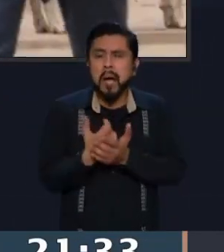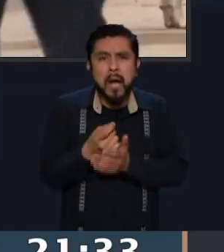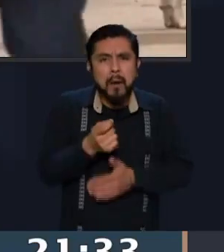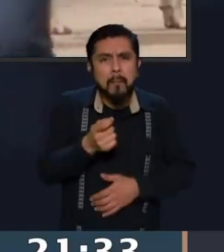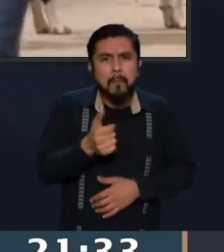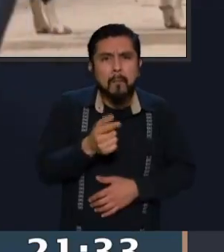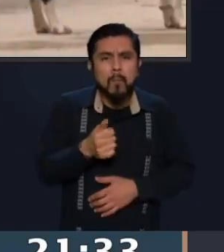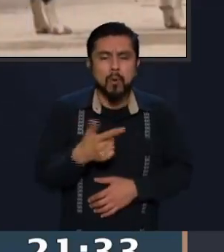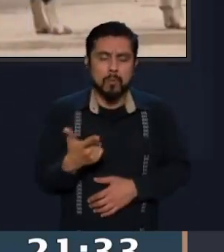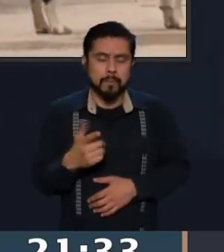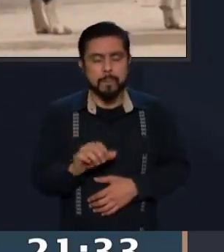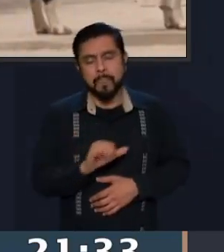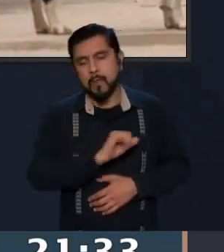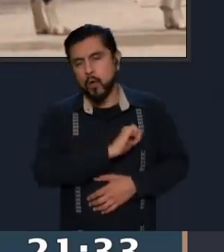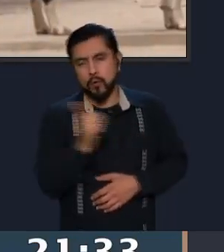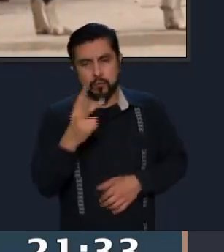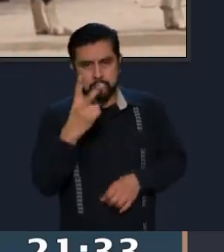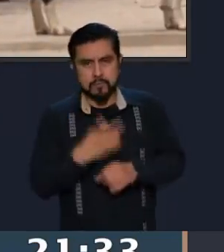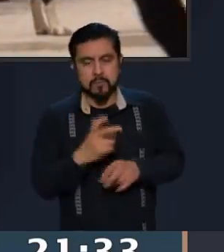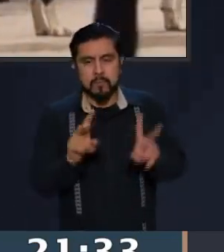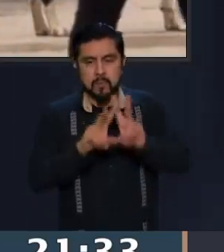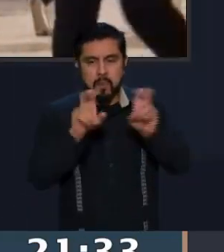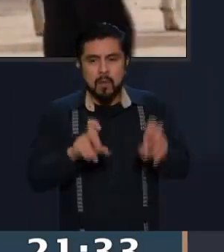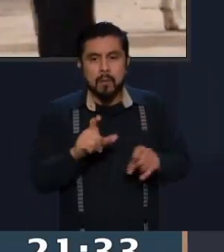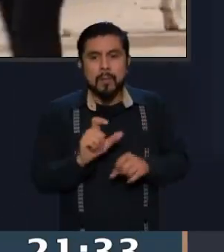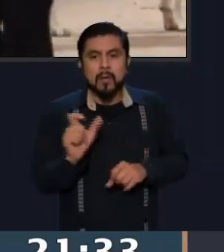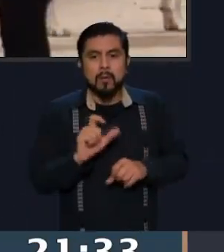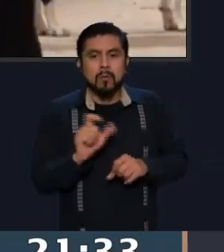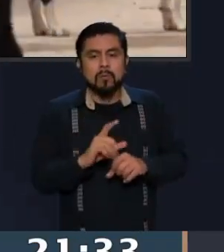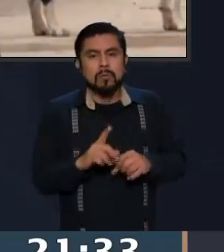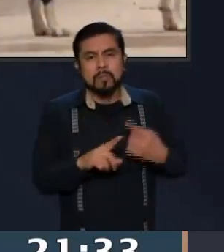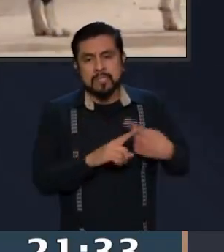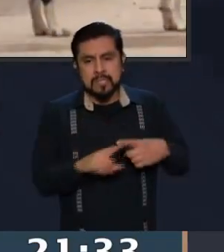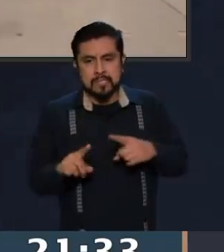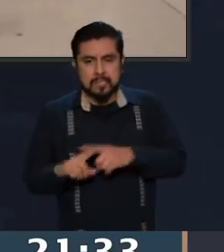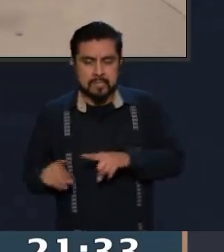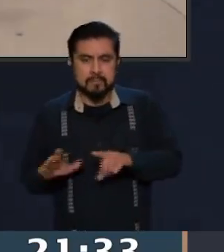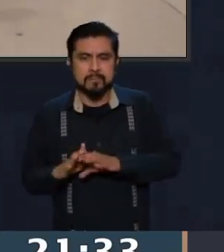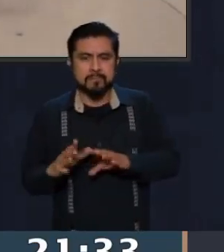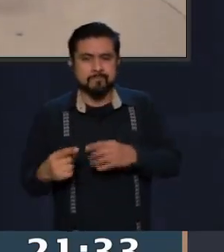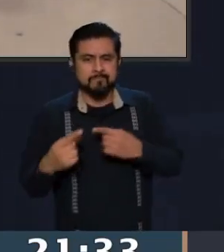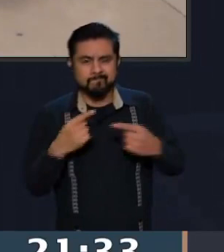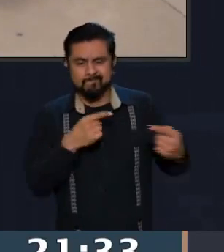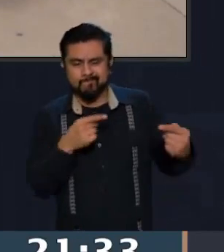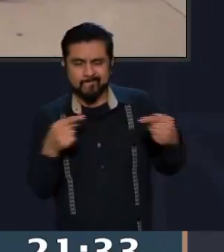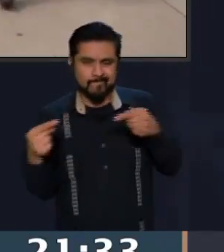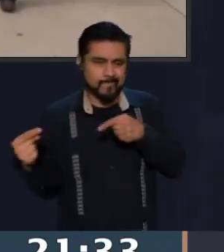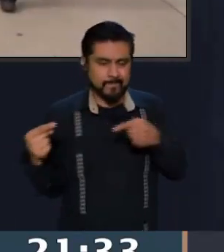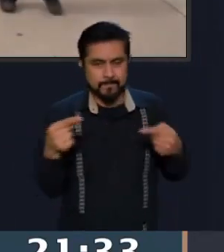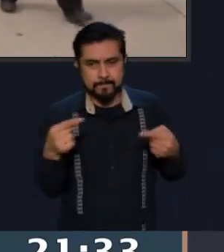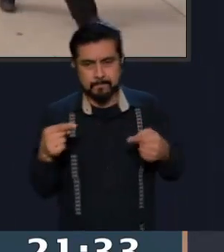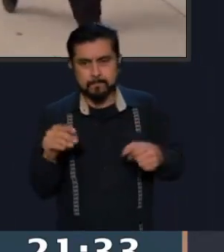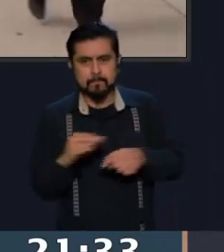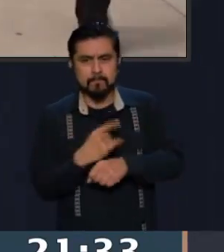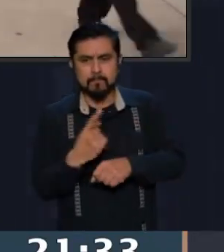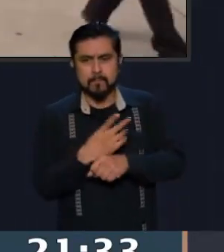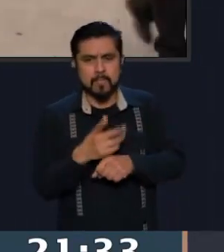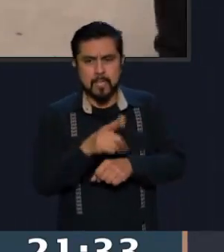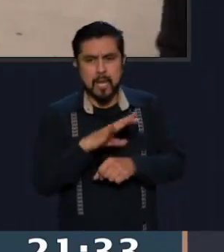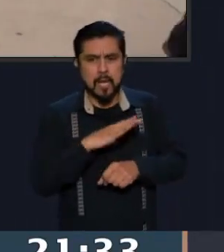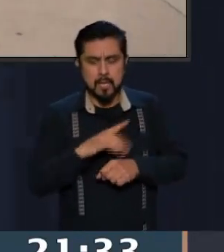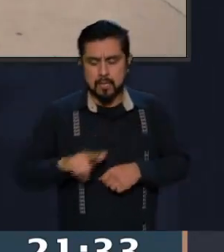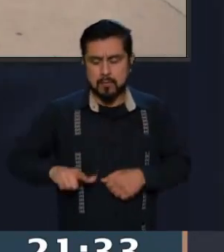Otro, entender que las transferencias directas, que ha sido parte de la disputa que está en el aire, como lo ha manejado